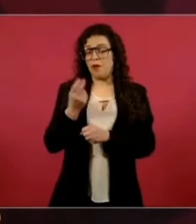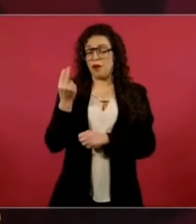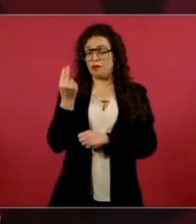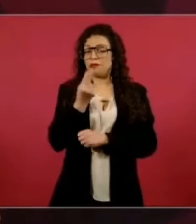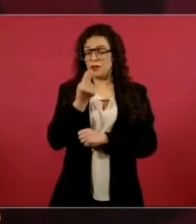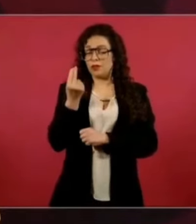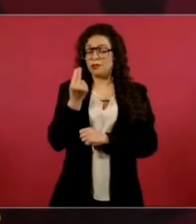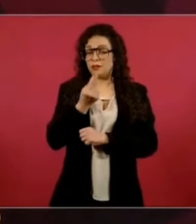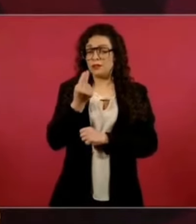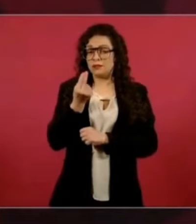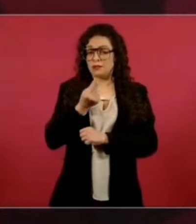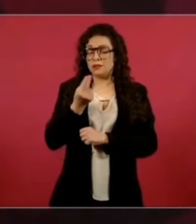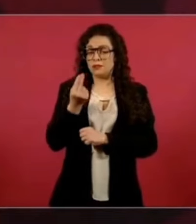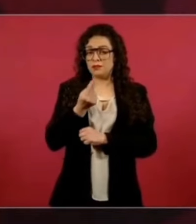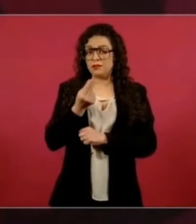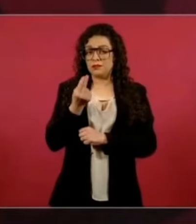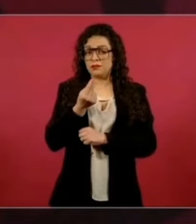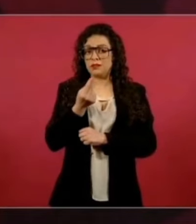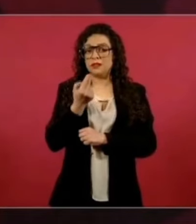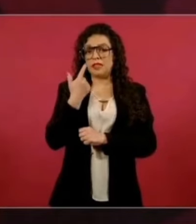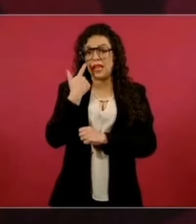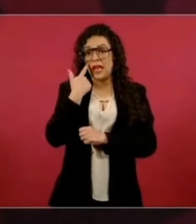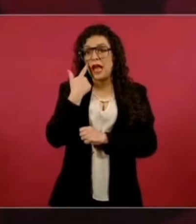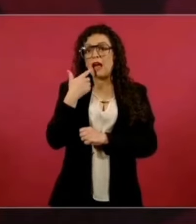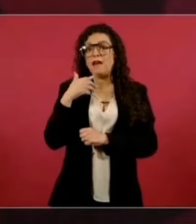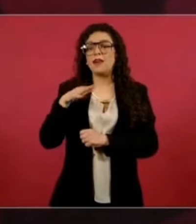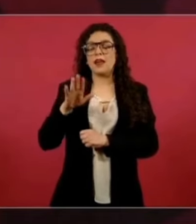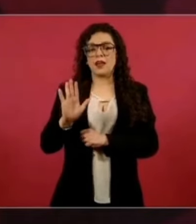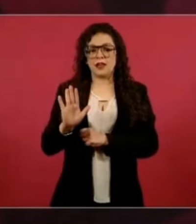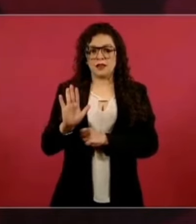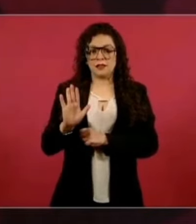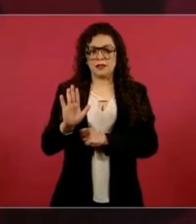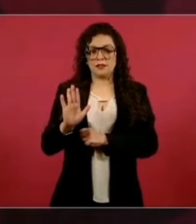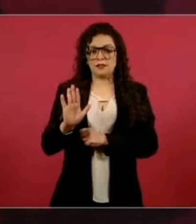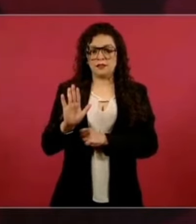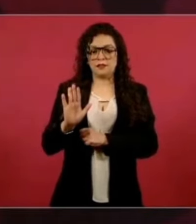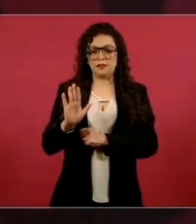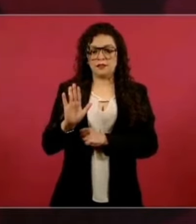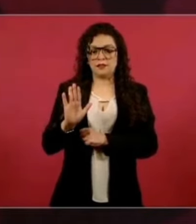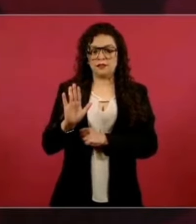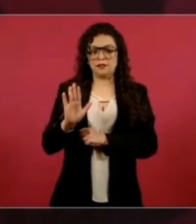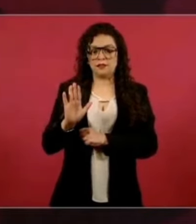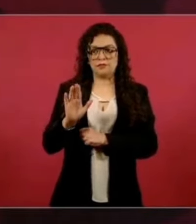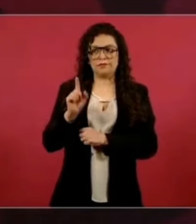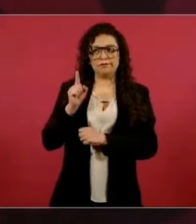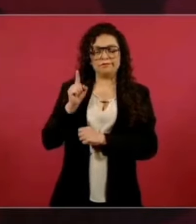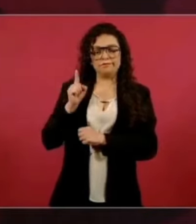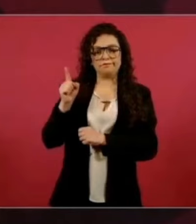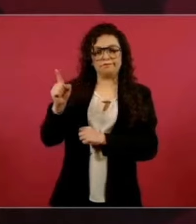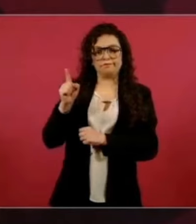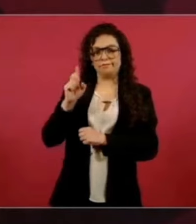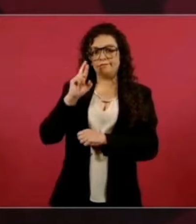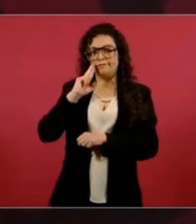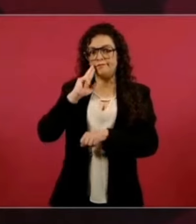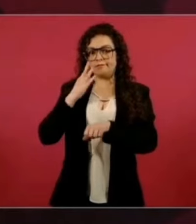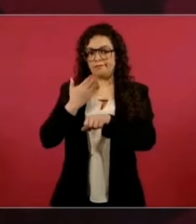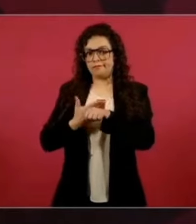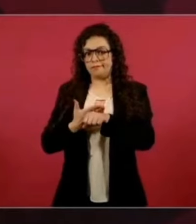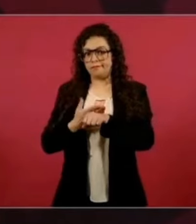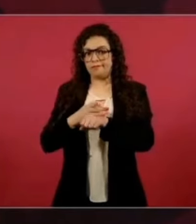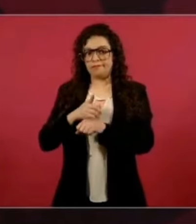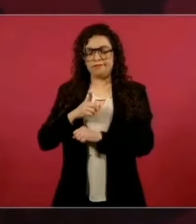que el congreso no lo analice de su